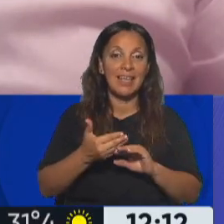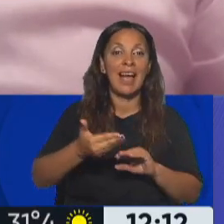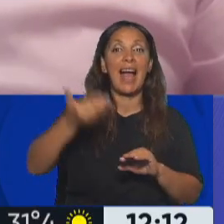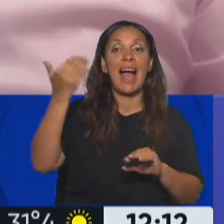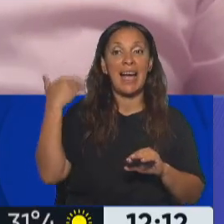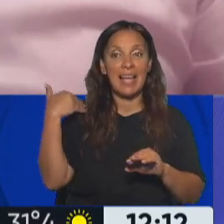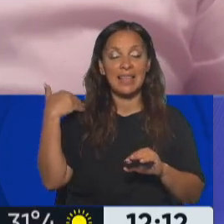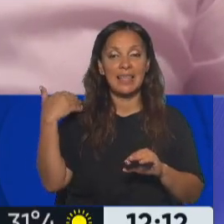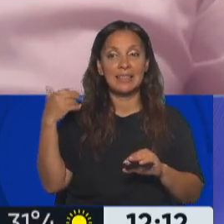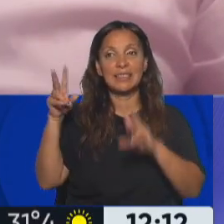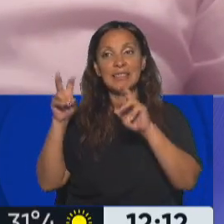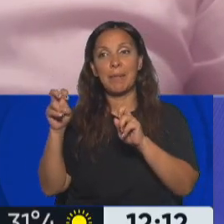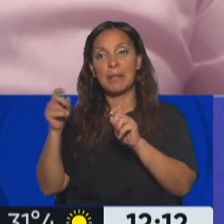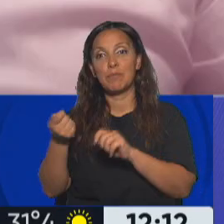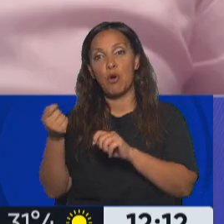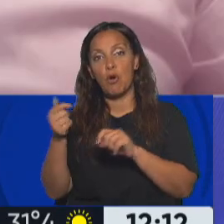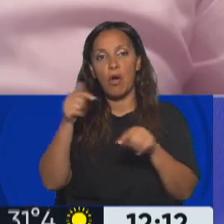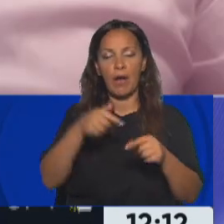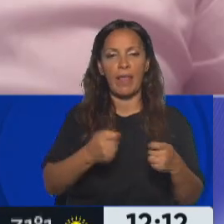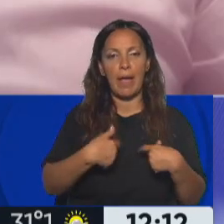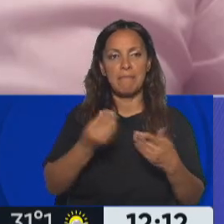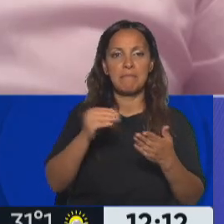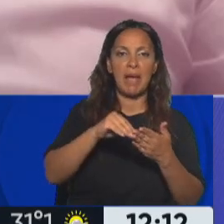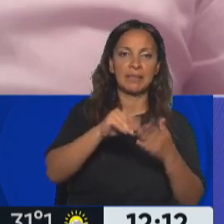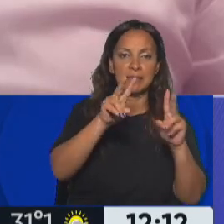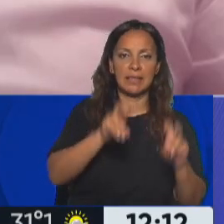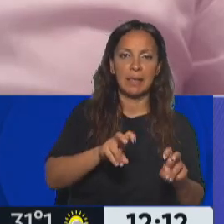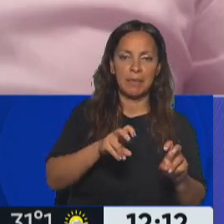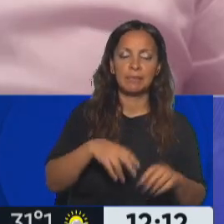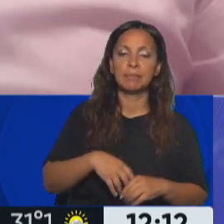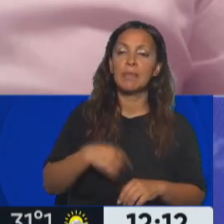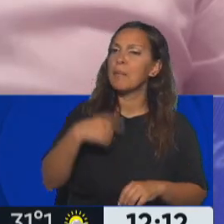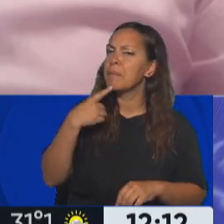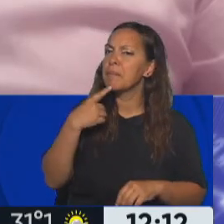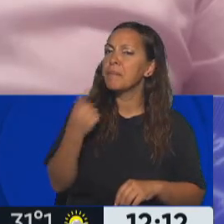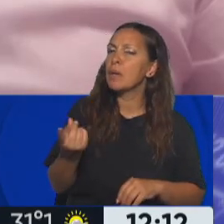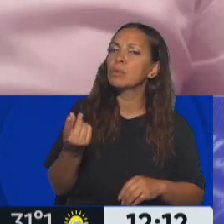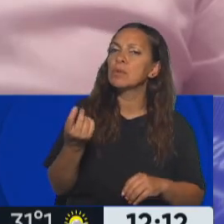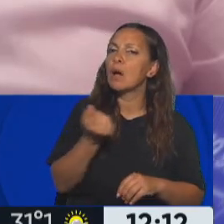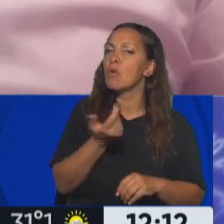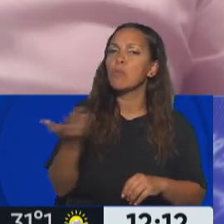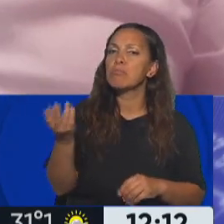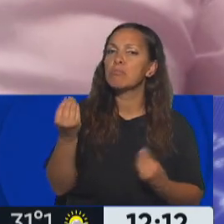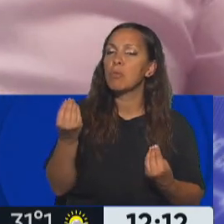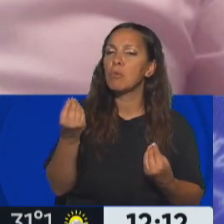este anuncio. Claro. ¿Cuáles son esos temas que tienen para conversar de los que habla?